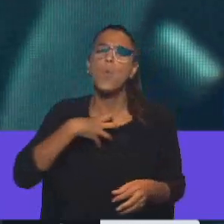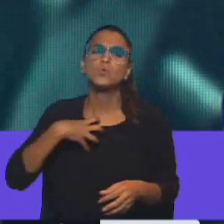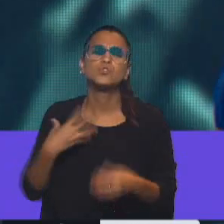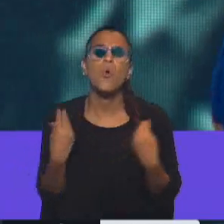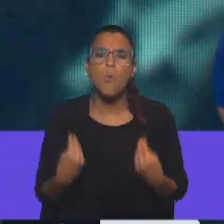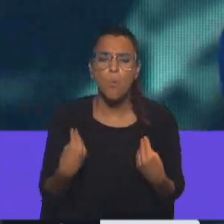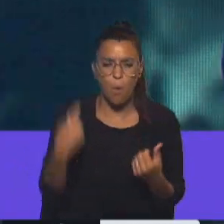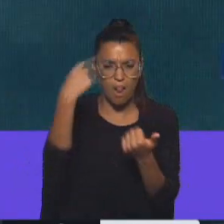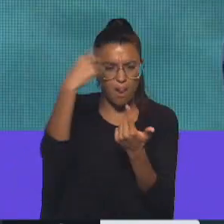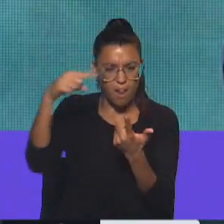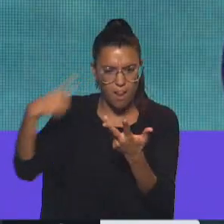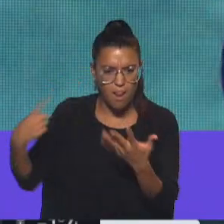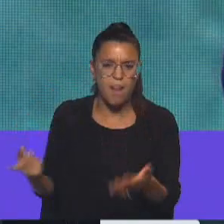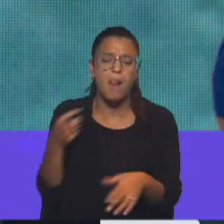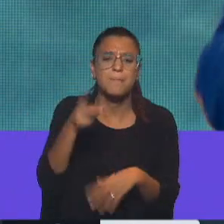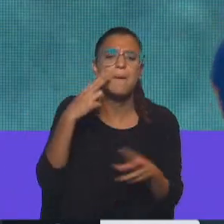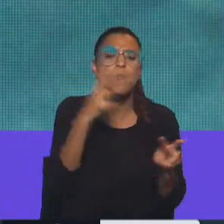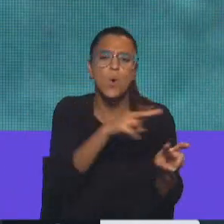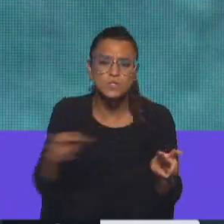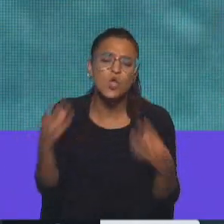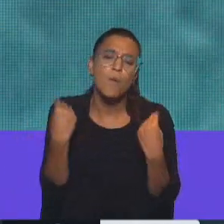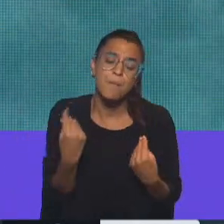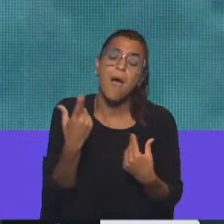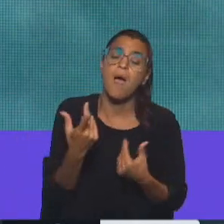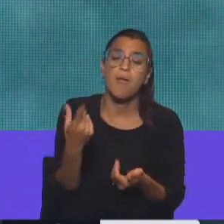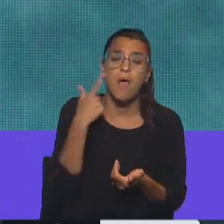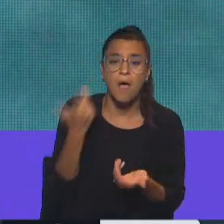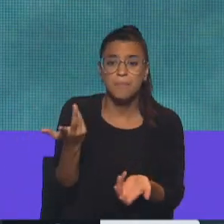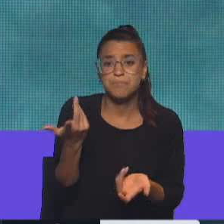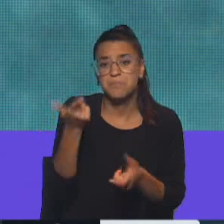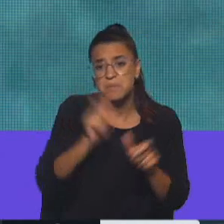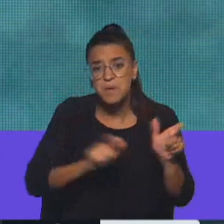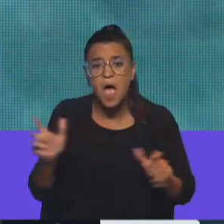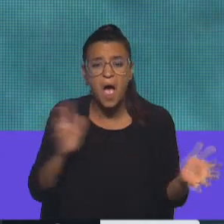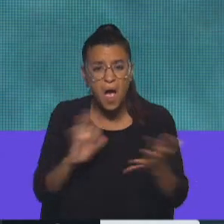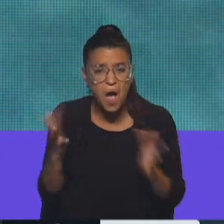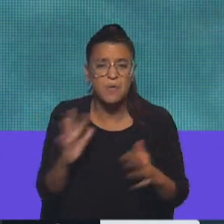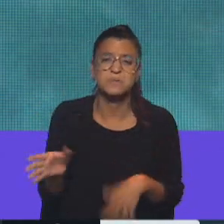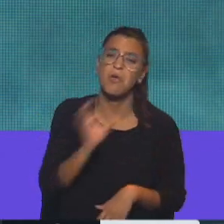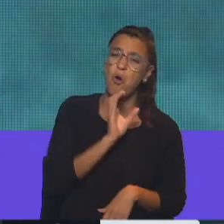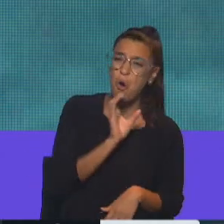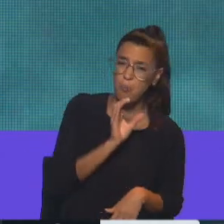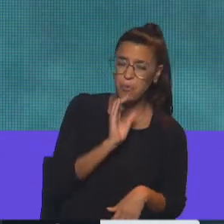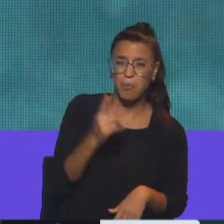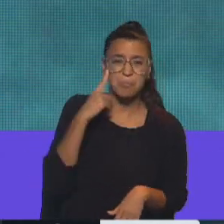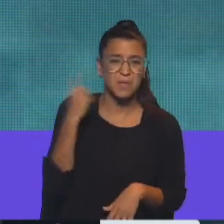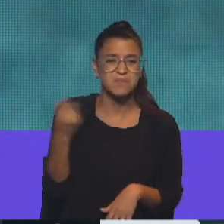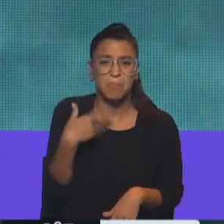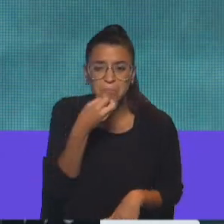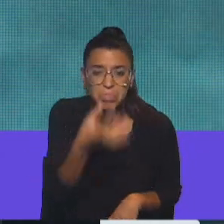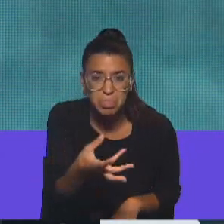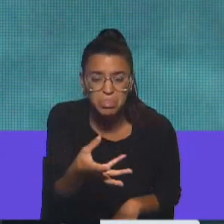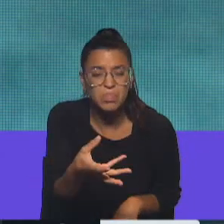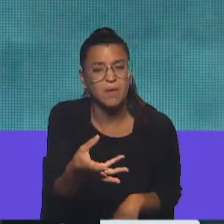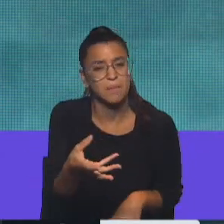ofrecen en el Museo del Holocausto para acompañar a todos aquellos que a veces de manera humorística, hacen